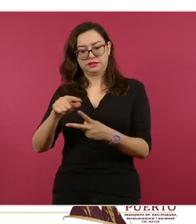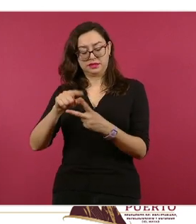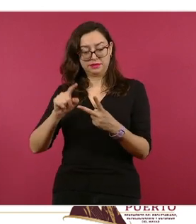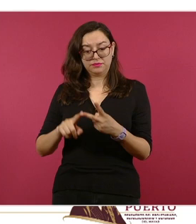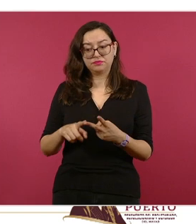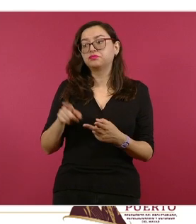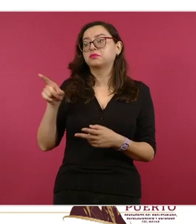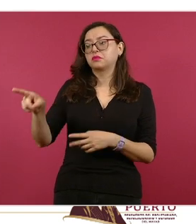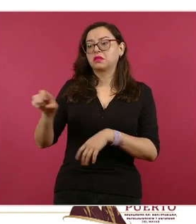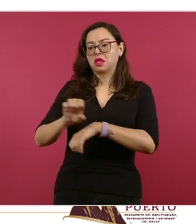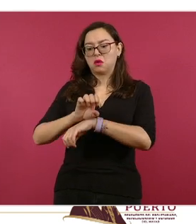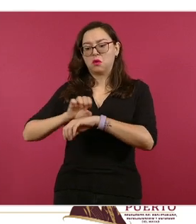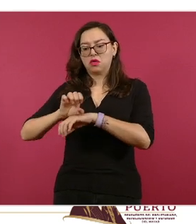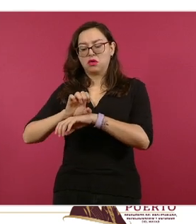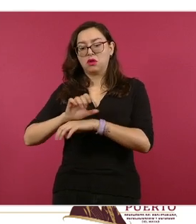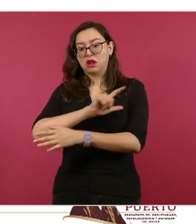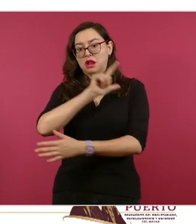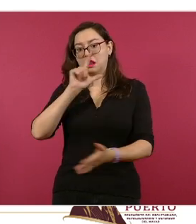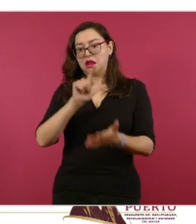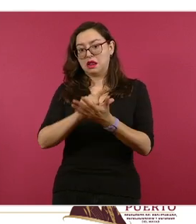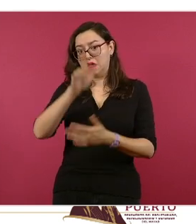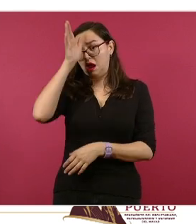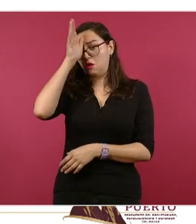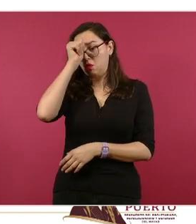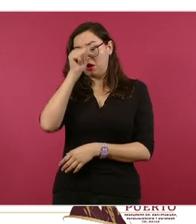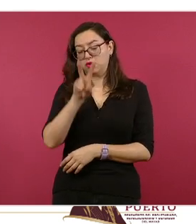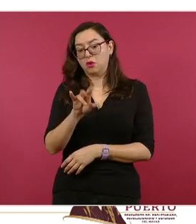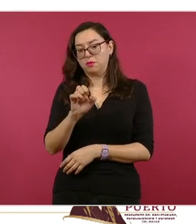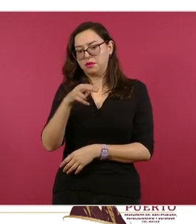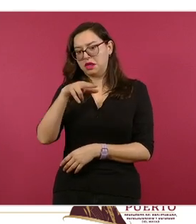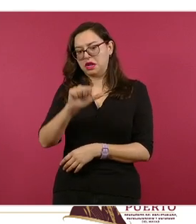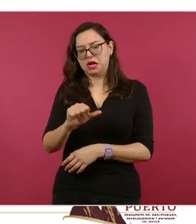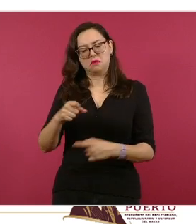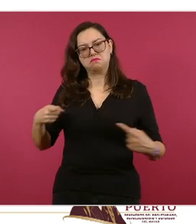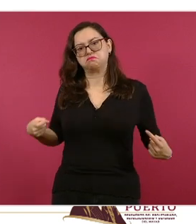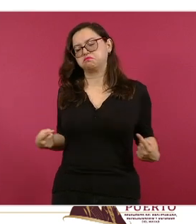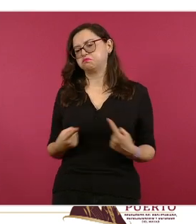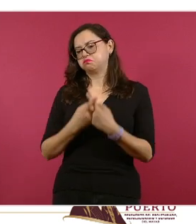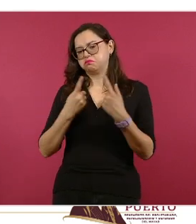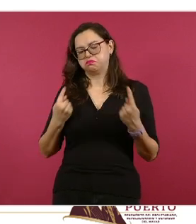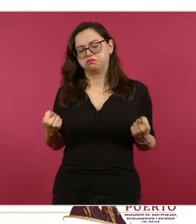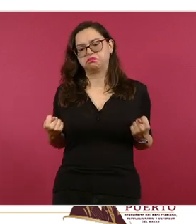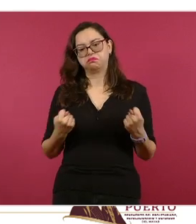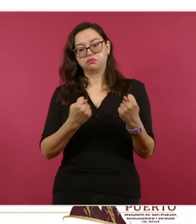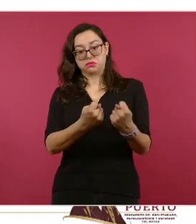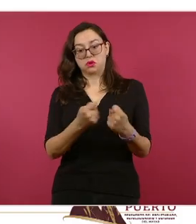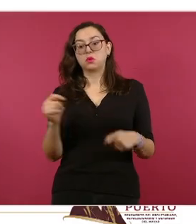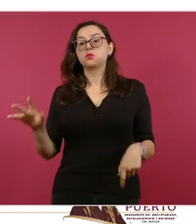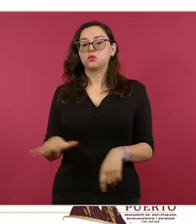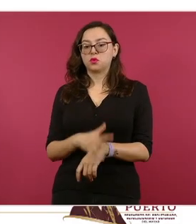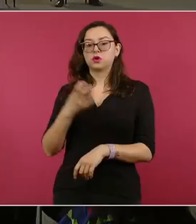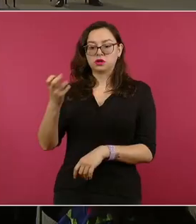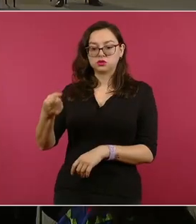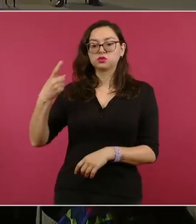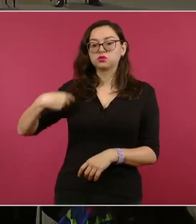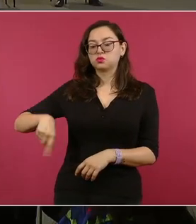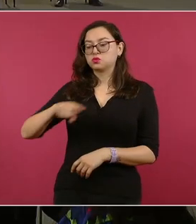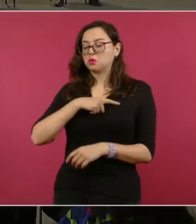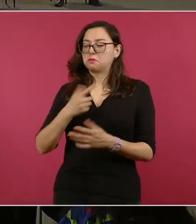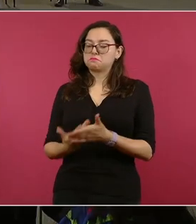de Viena. Y por eso la violenta agresión es lo que nosotros estamos llevando ante la Corte Internacional. La siguiente, por